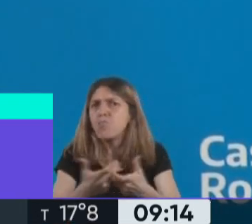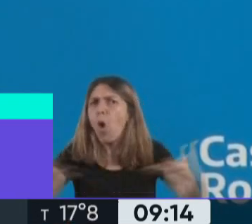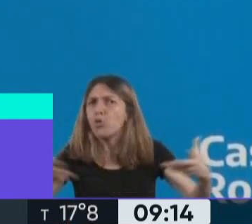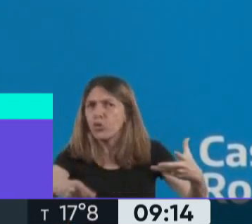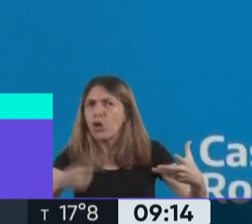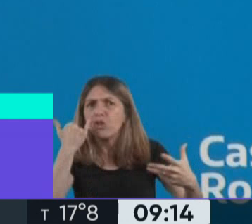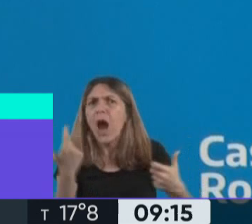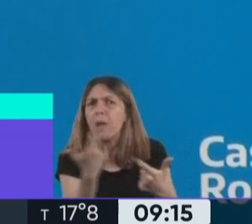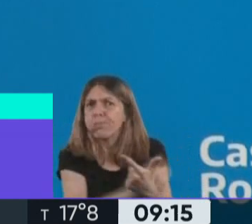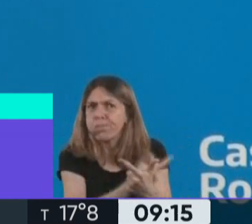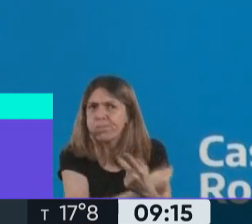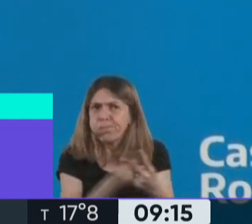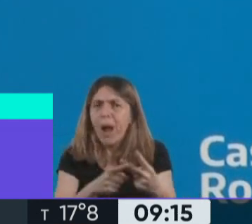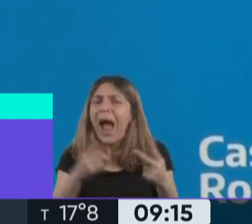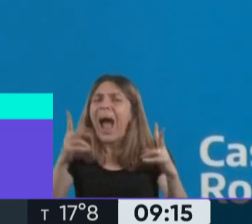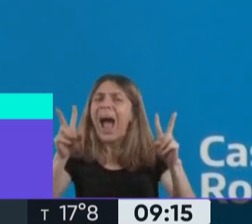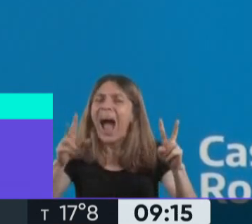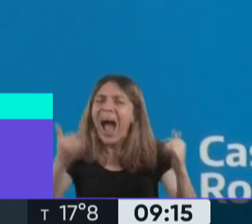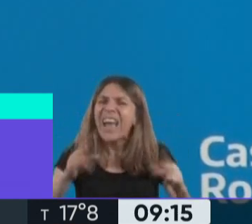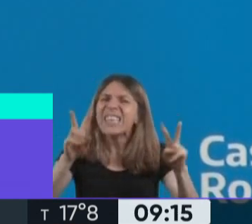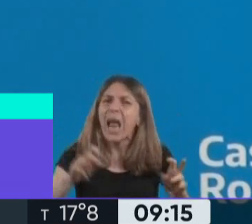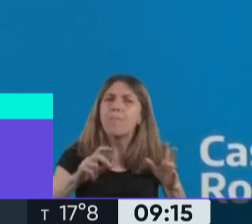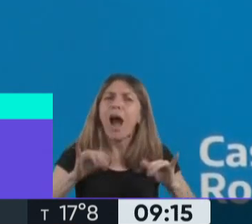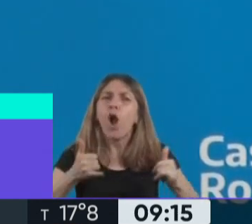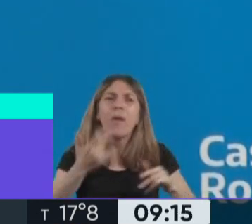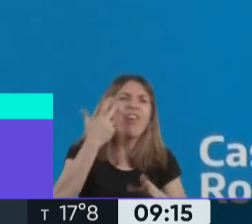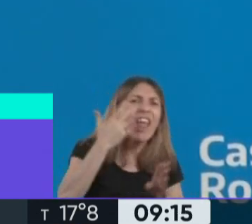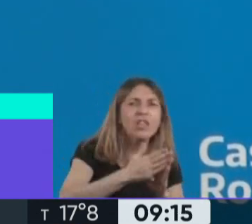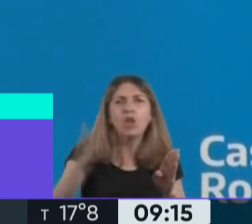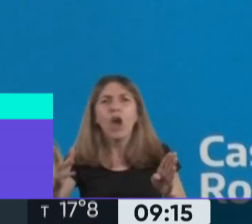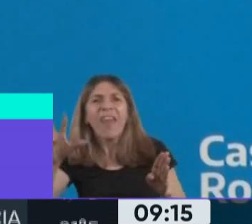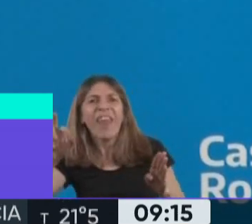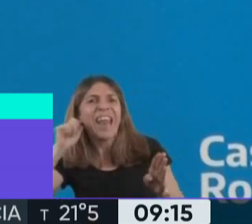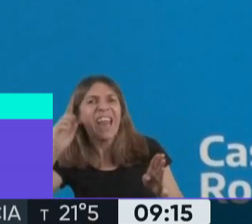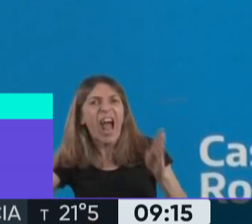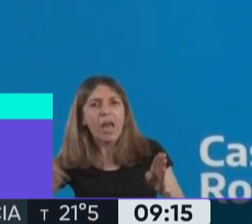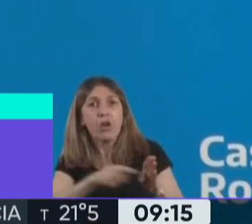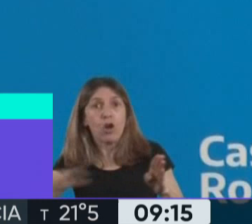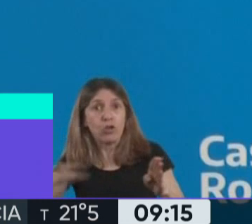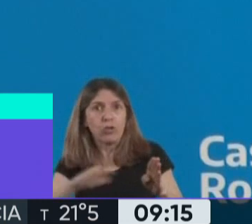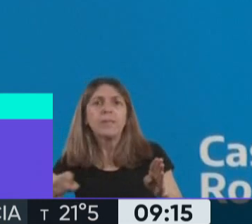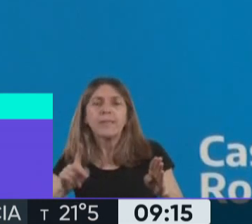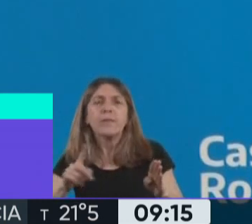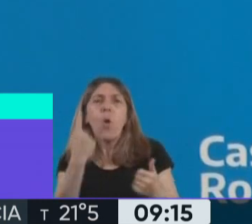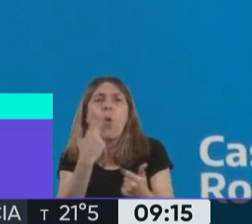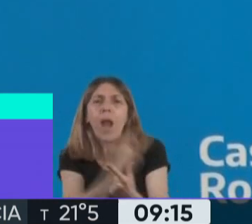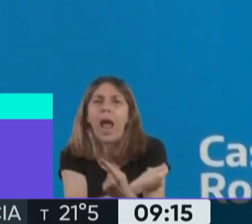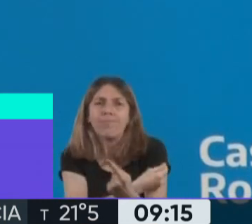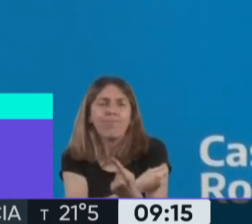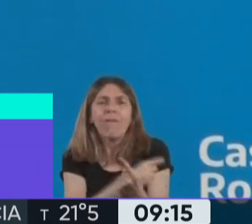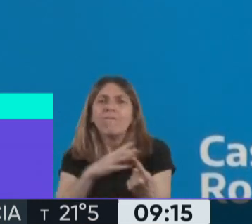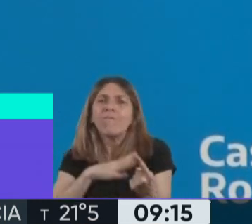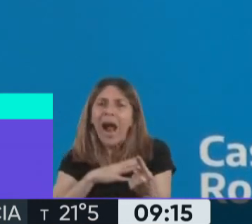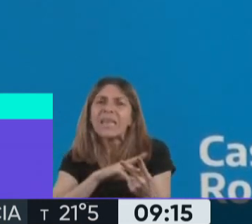importante. Tenemos un tema con los jóvenes. Entre los 18 y los 30 años es la población que tiene una dosis y que no se ha dado la